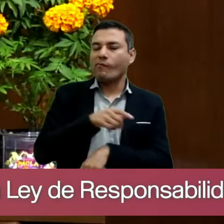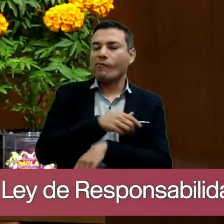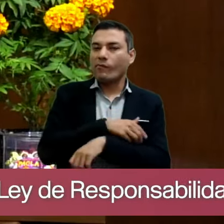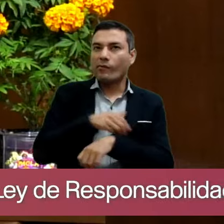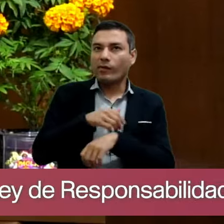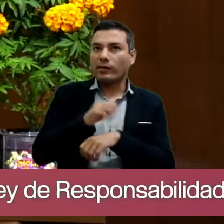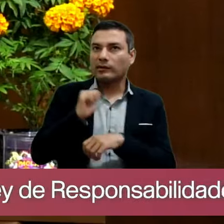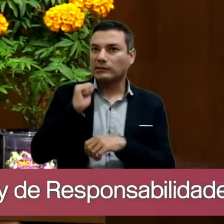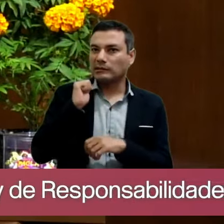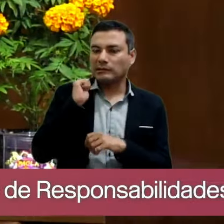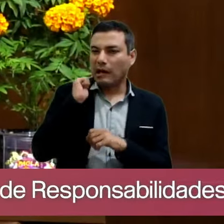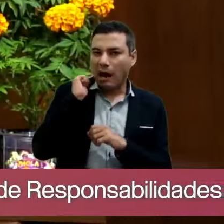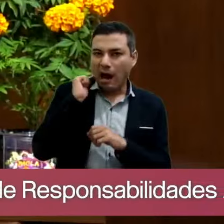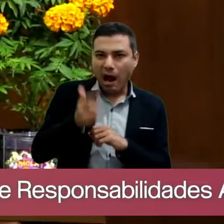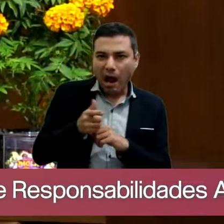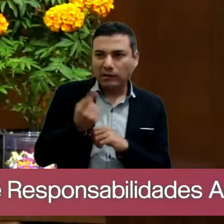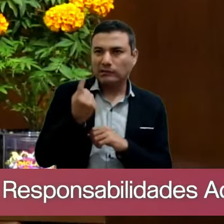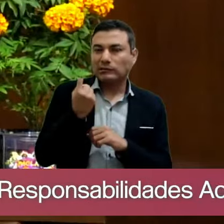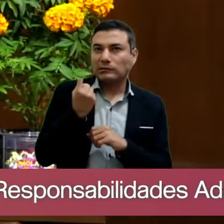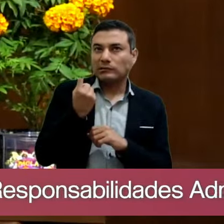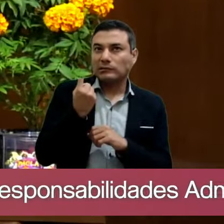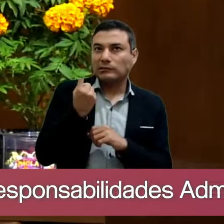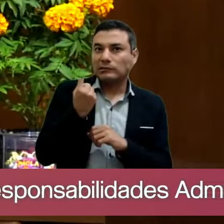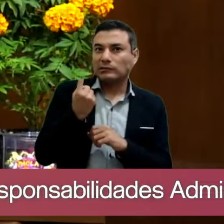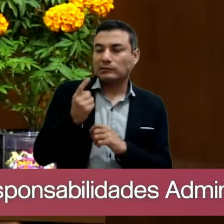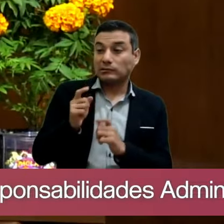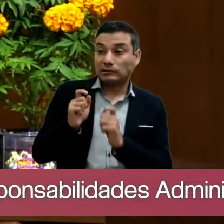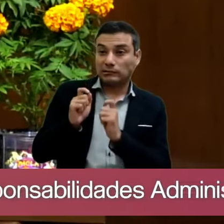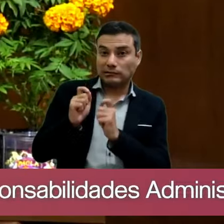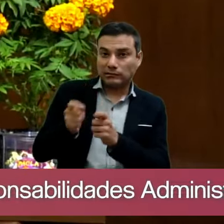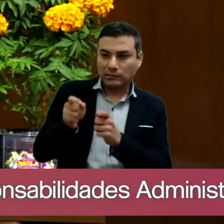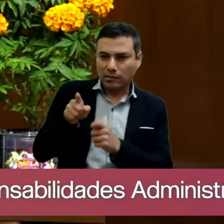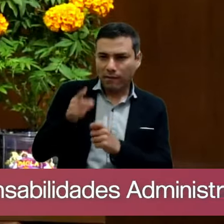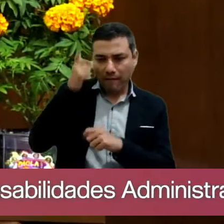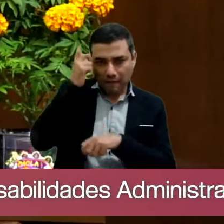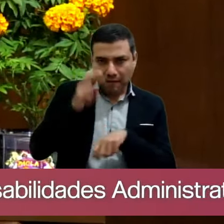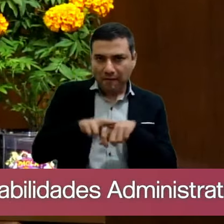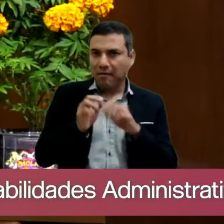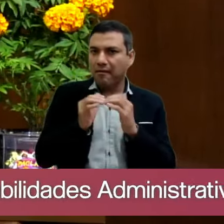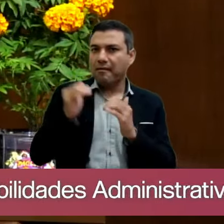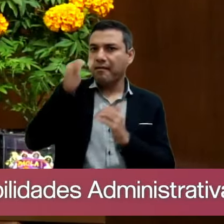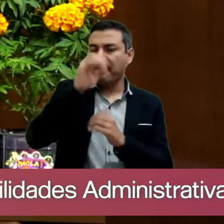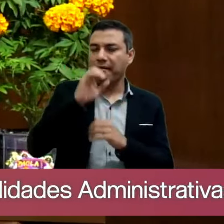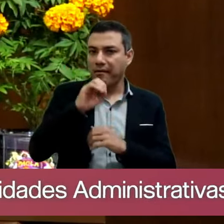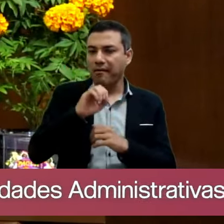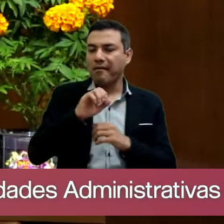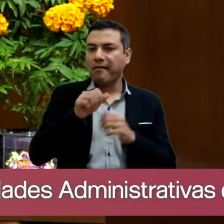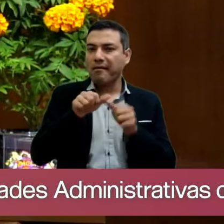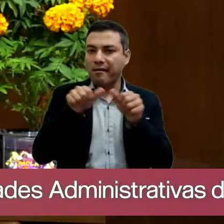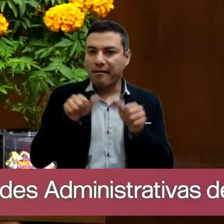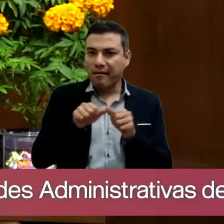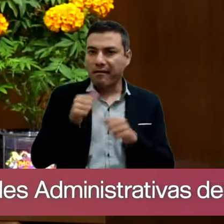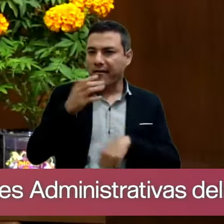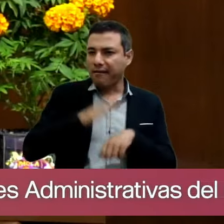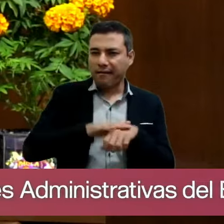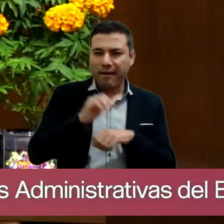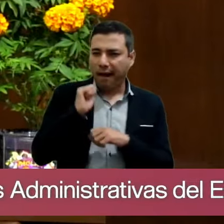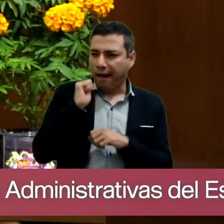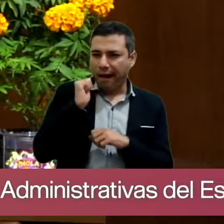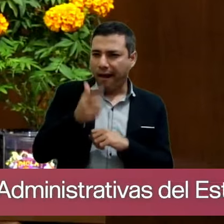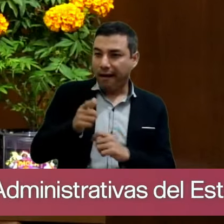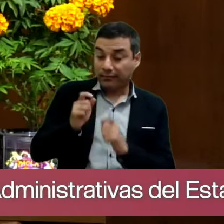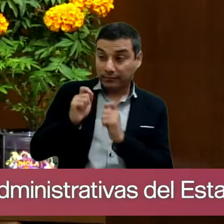órgano jurisdiccional o área administrativa del Poder Judicial en que ejerza funciones